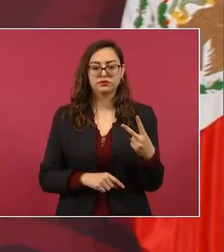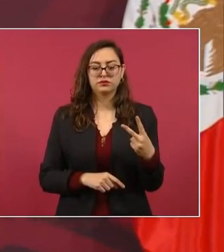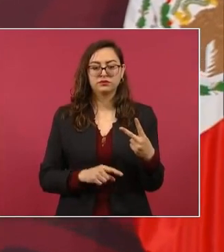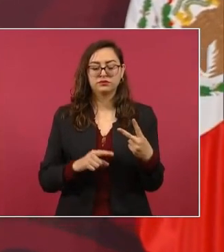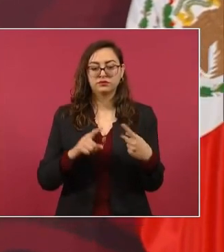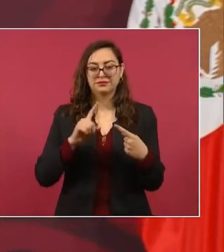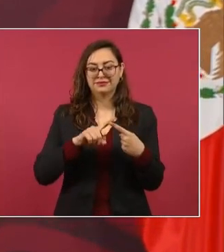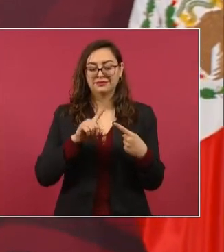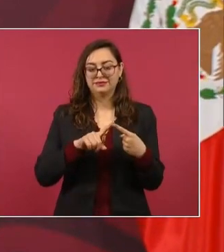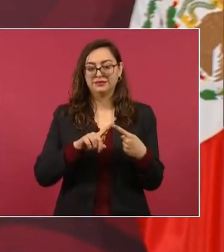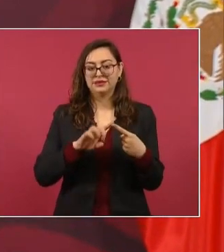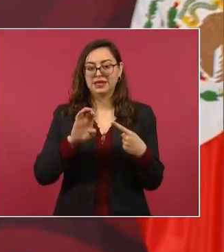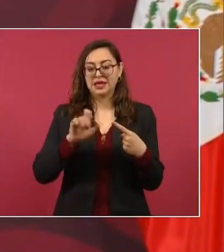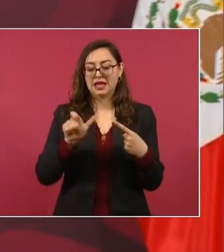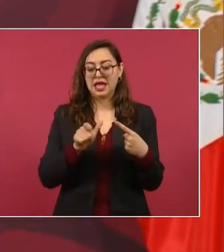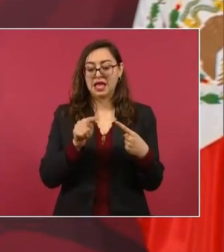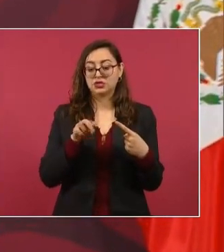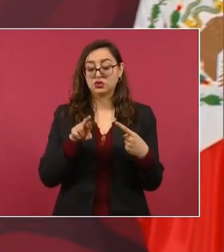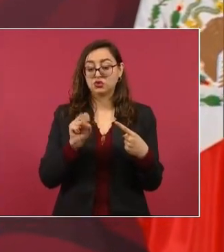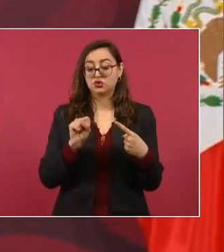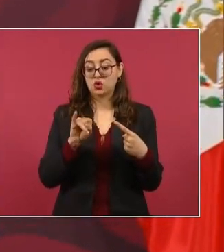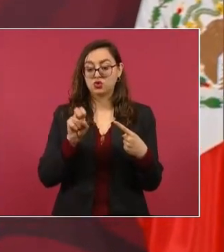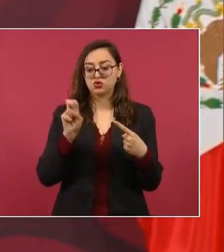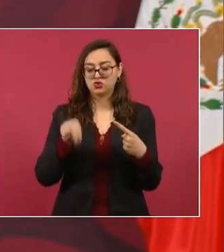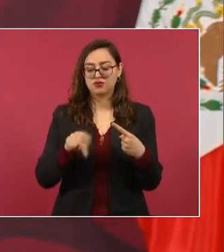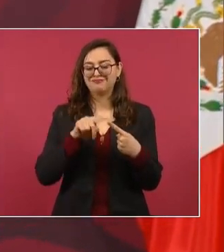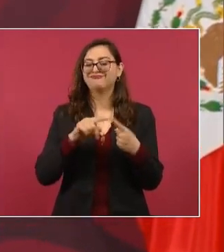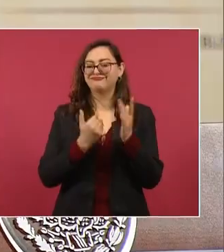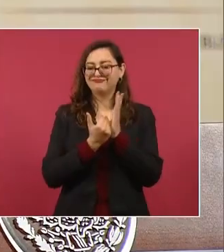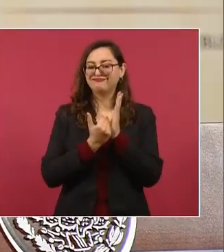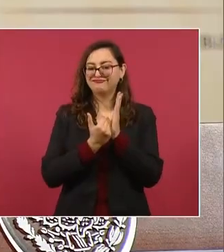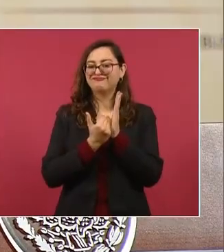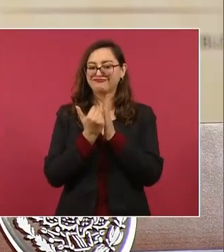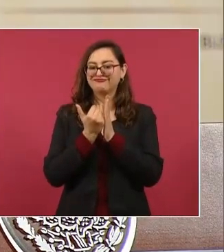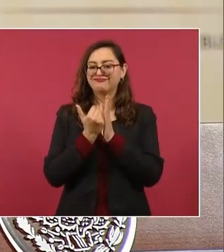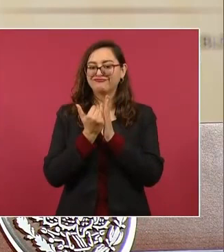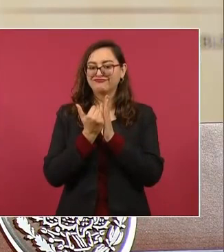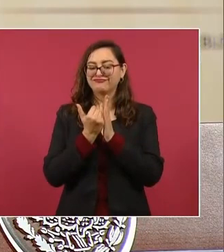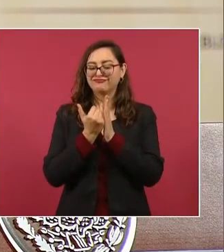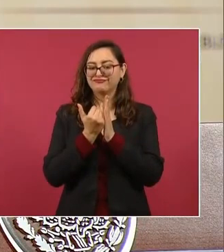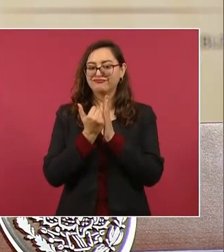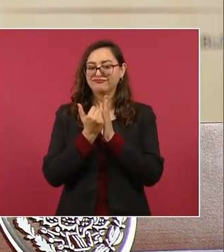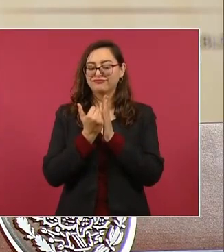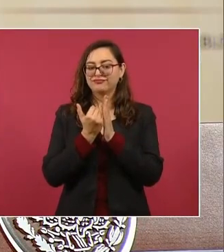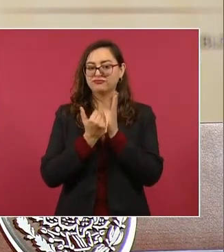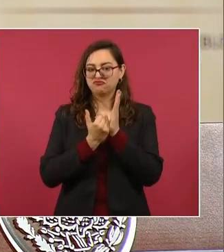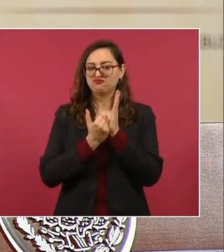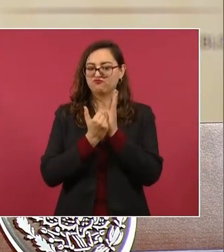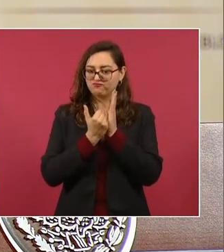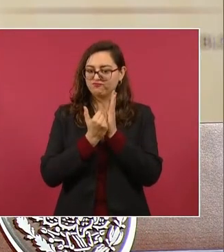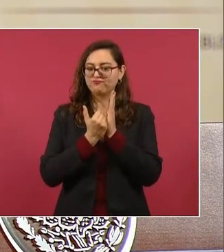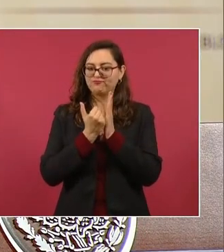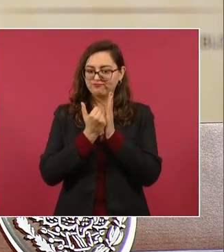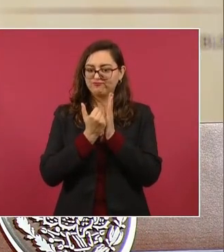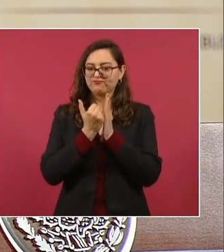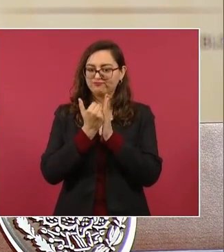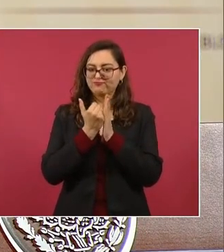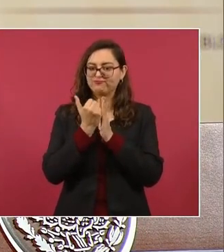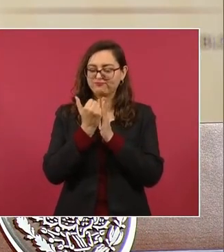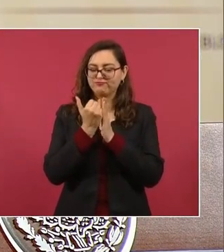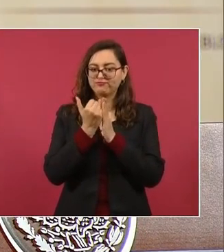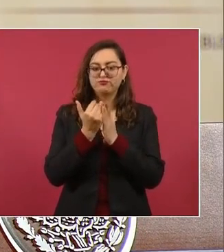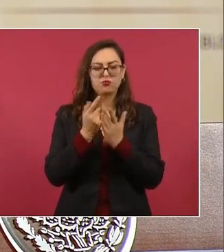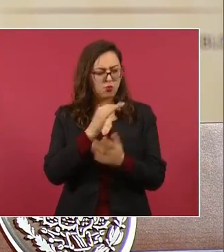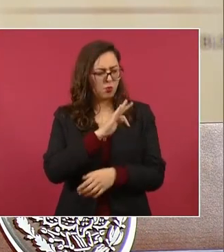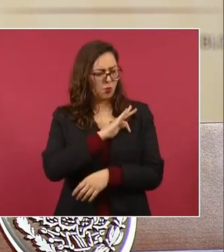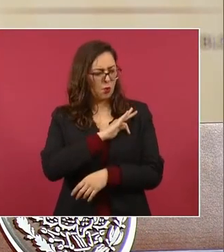extorsión, que está incrementándose, se ha venido incrementando. Si